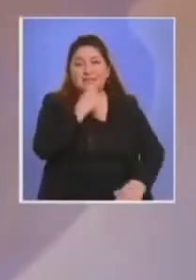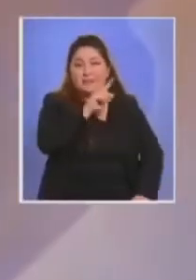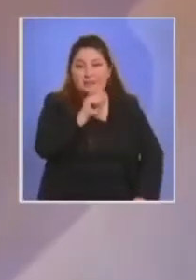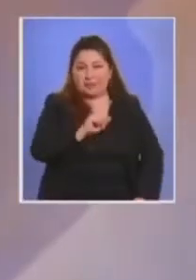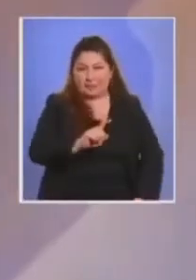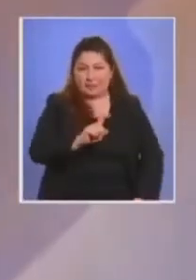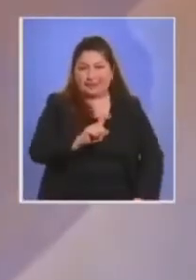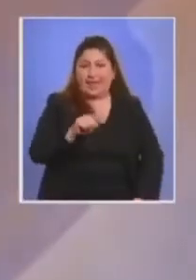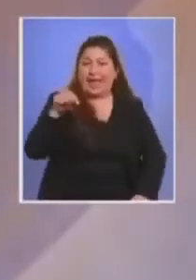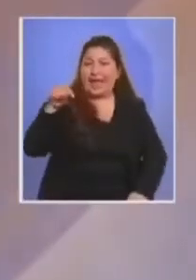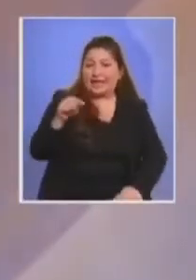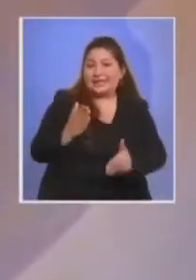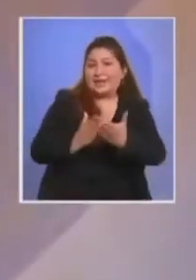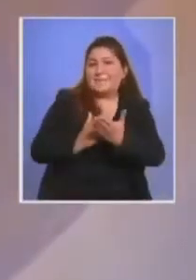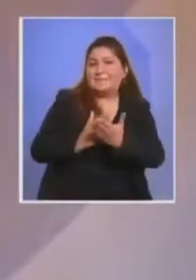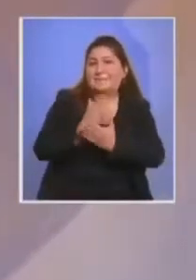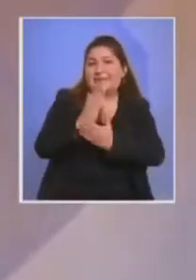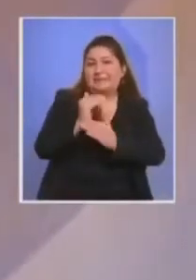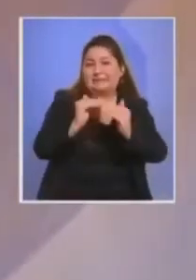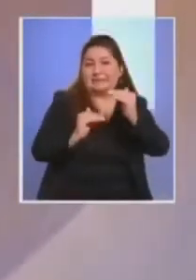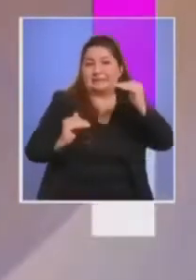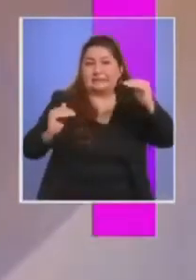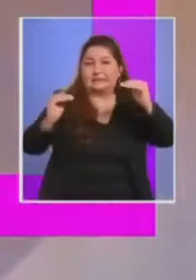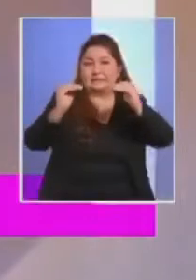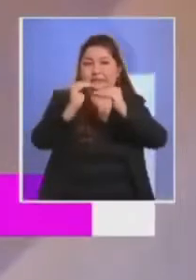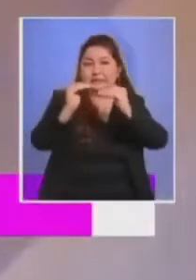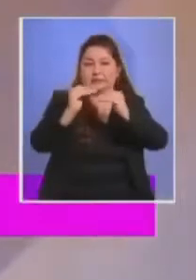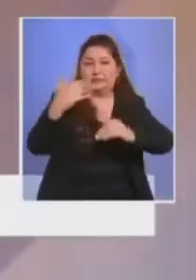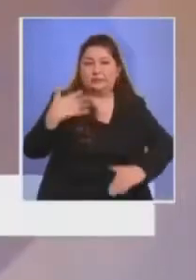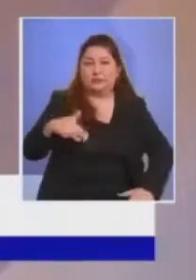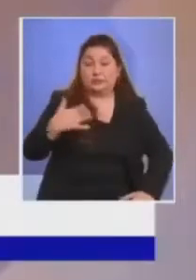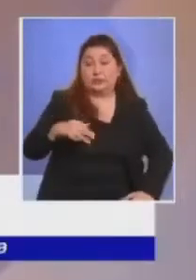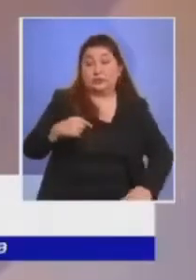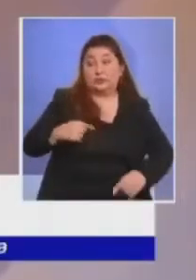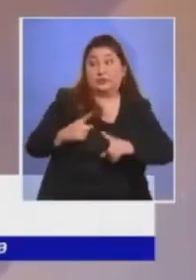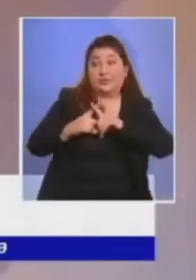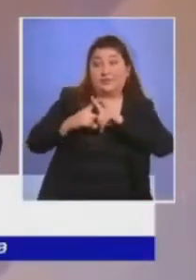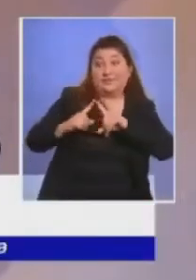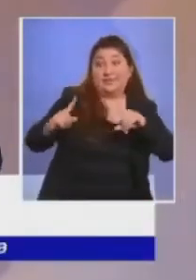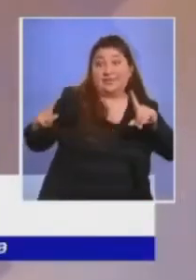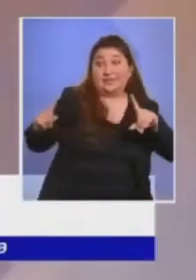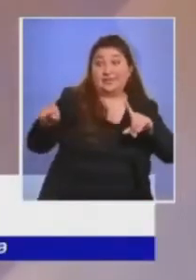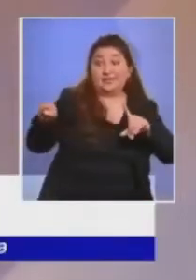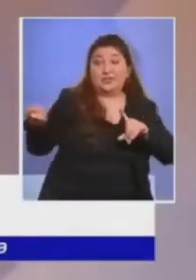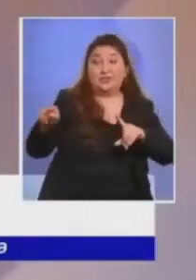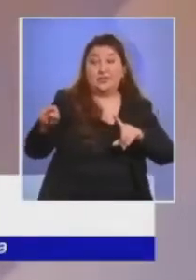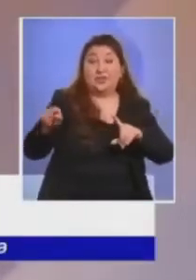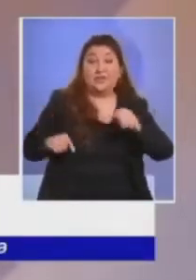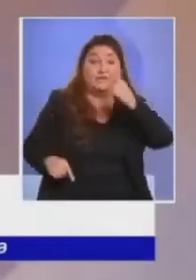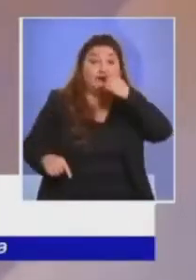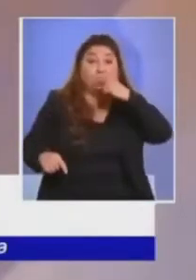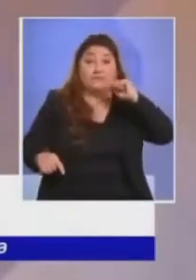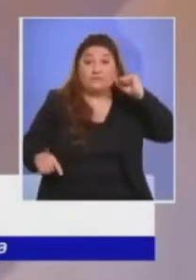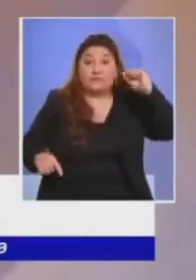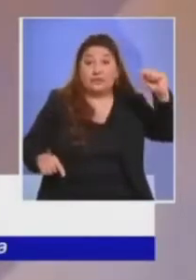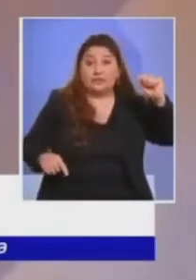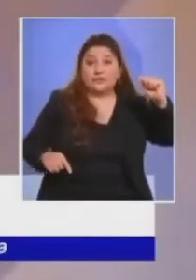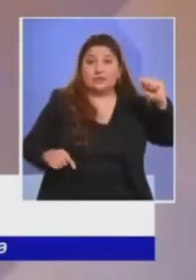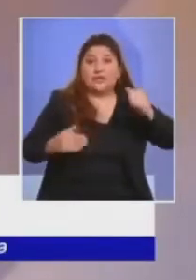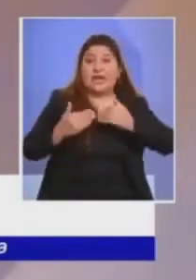empiezan las diferencias bien sustantivas. Mi diferencia con Boric es que la libertad de enseñar tiene un límite a su